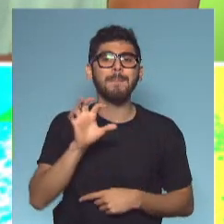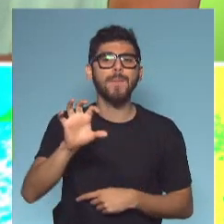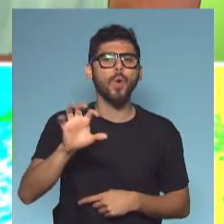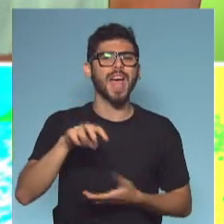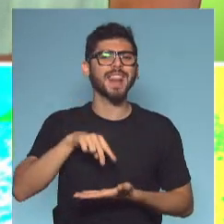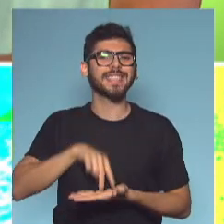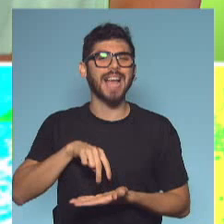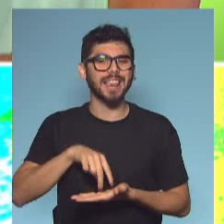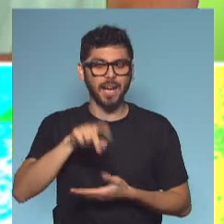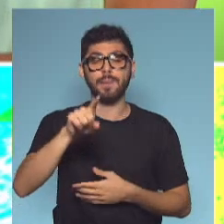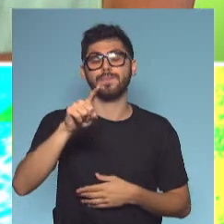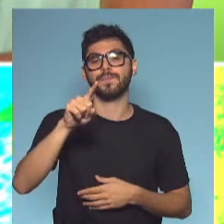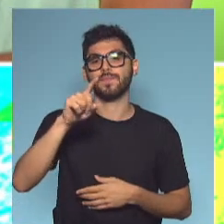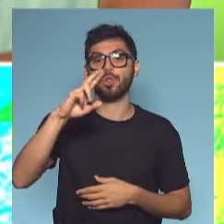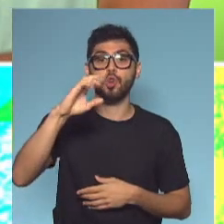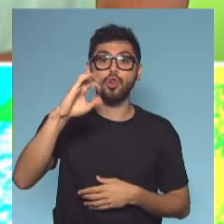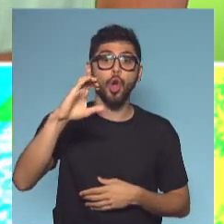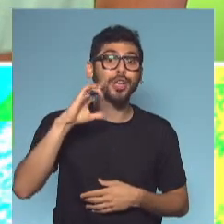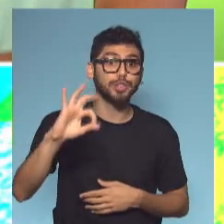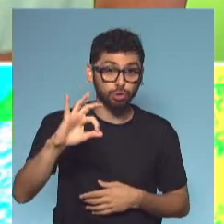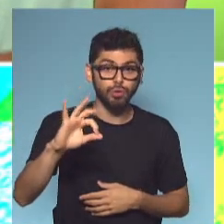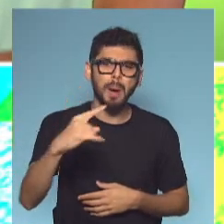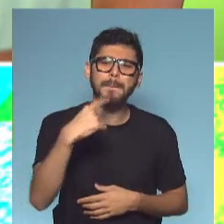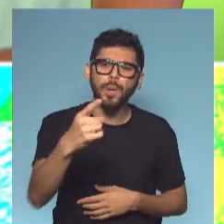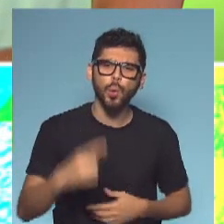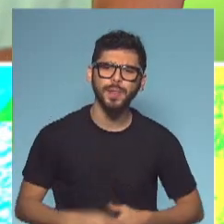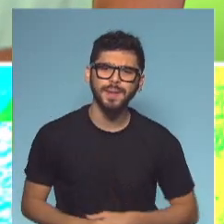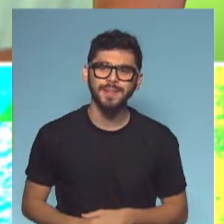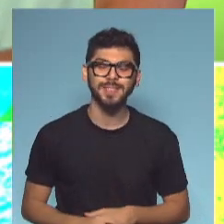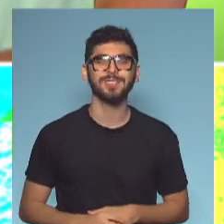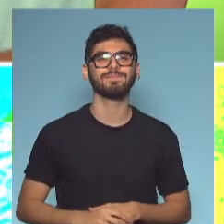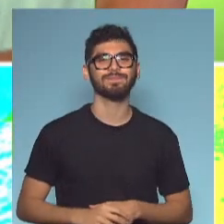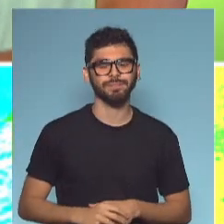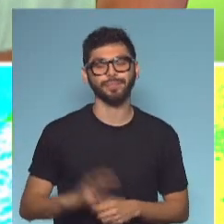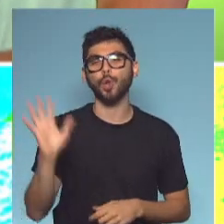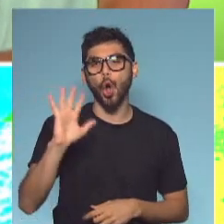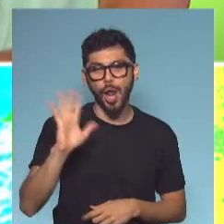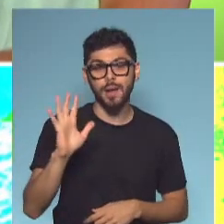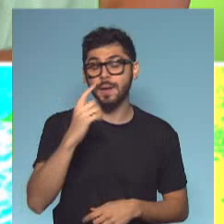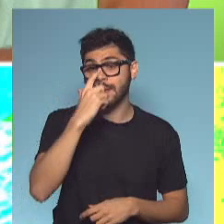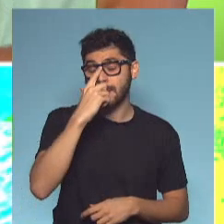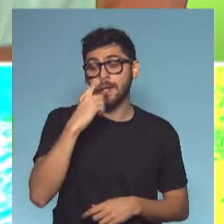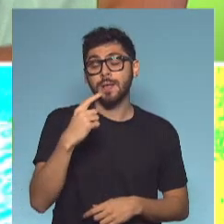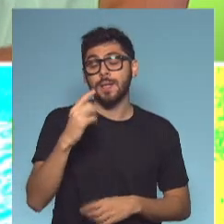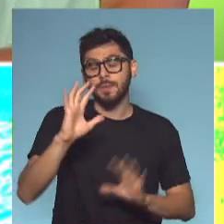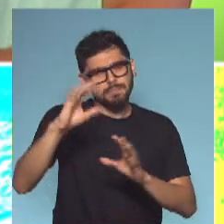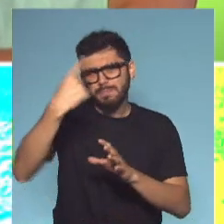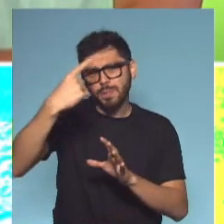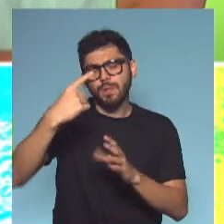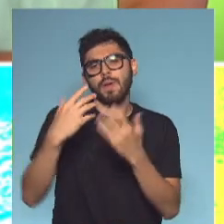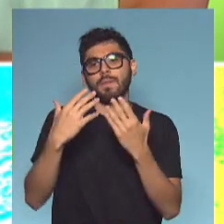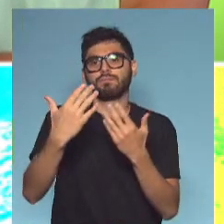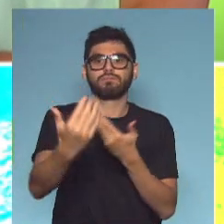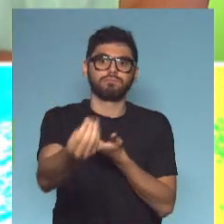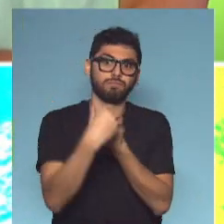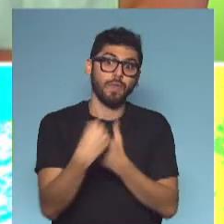Salta, Rocío, que les quiere hacer una pregunta. Hola chicos, bueno, antes que nada muchas gracias por poder venir y hablar